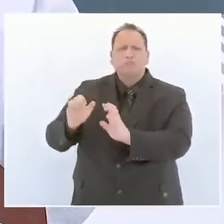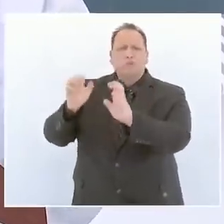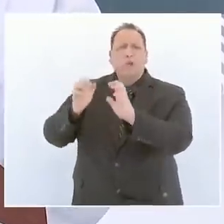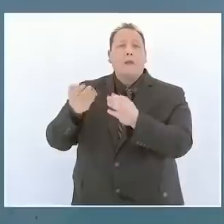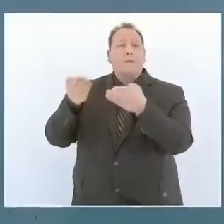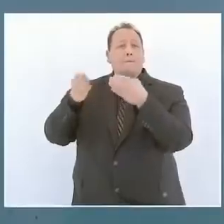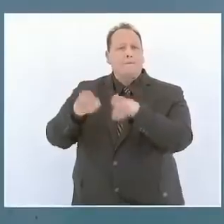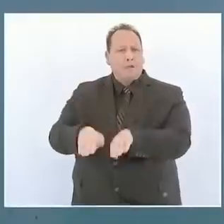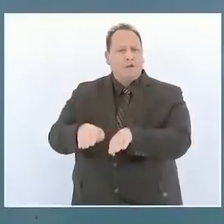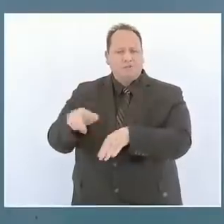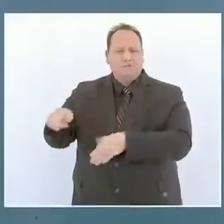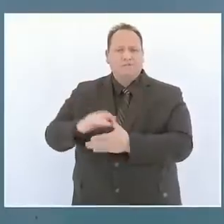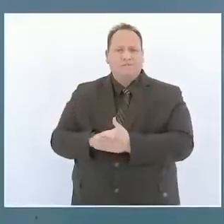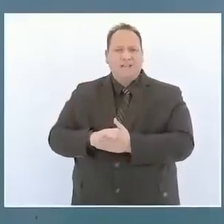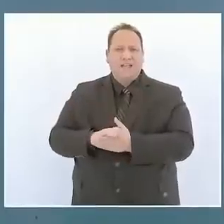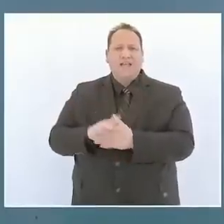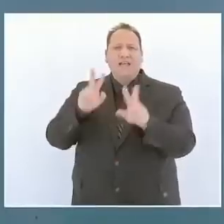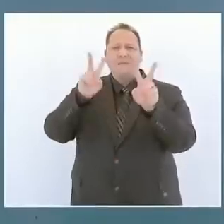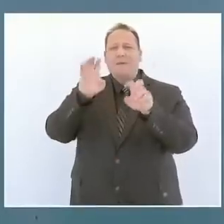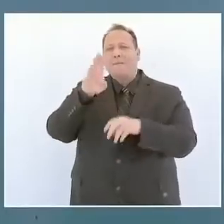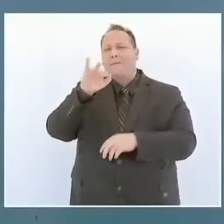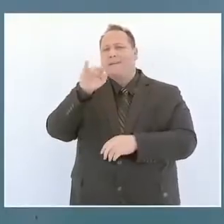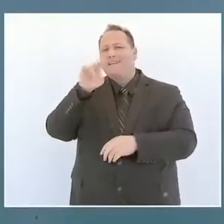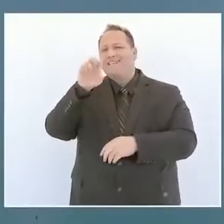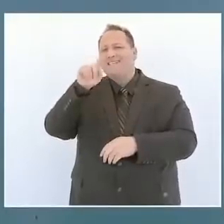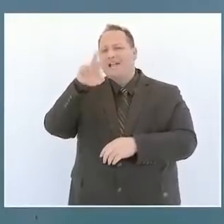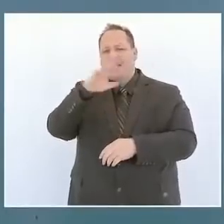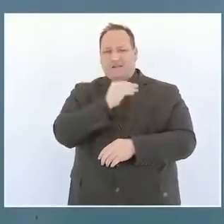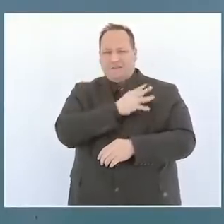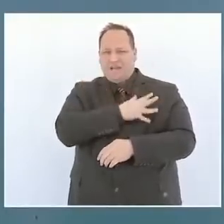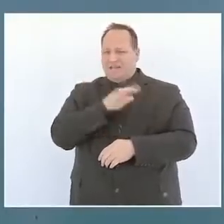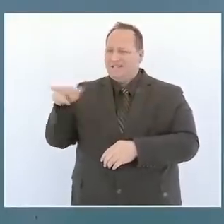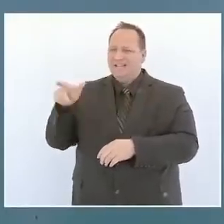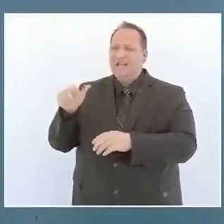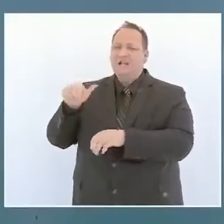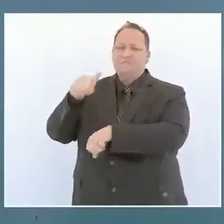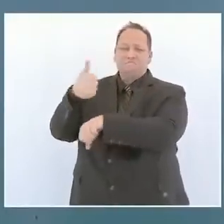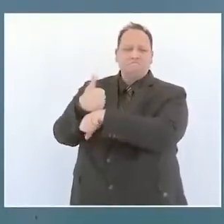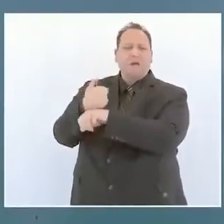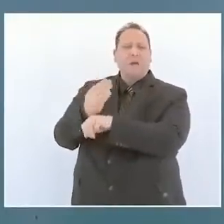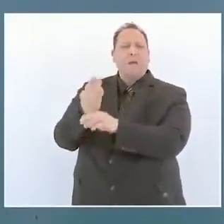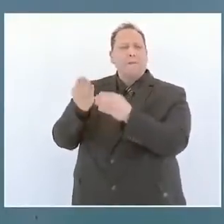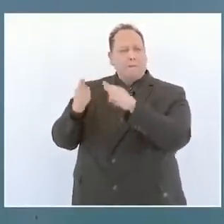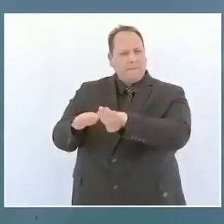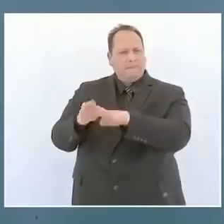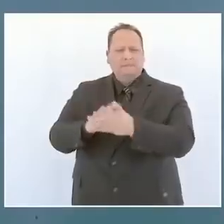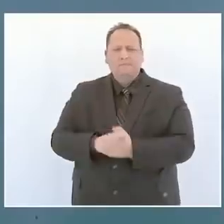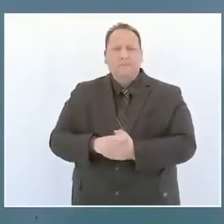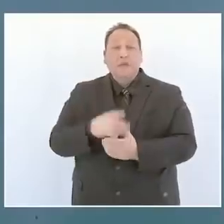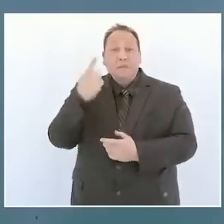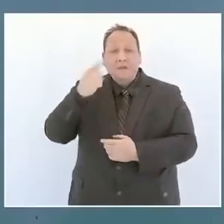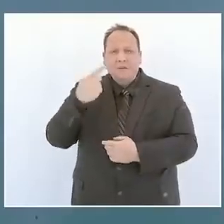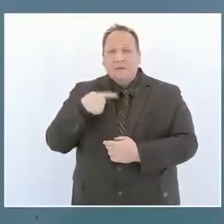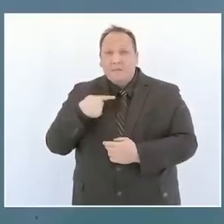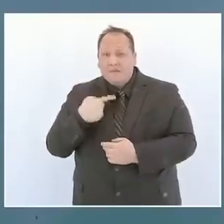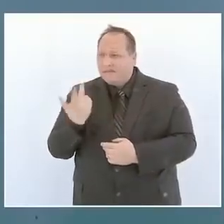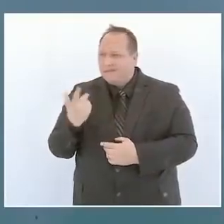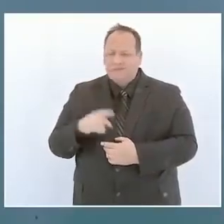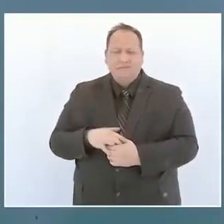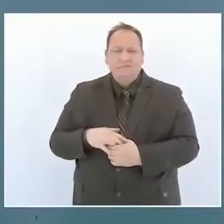un banco del bienestar para que la gente no